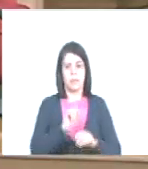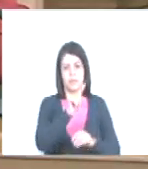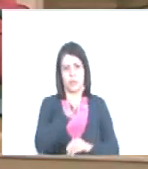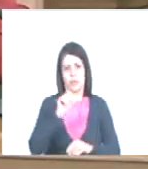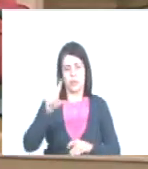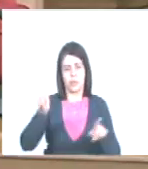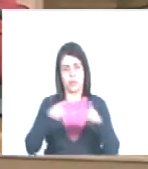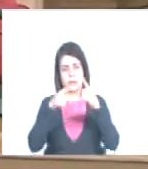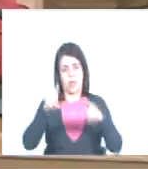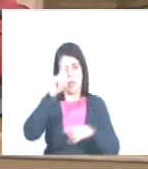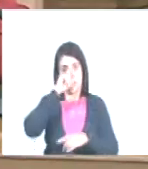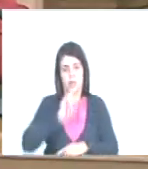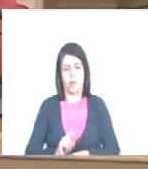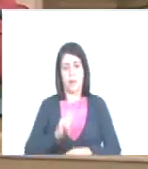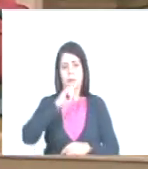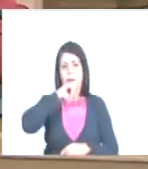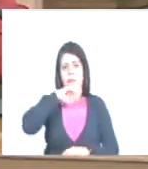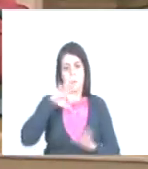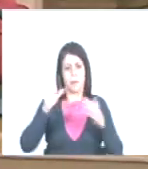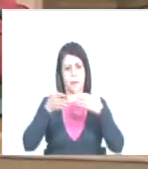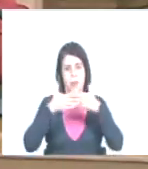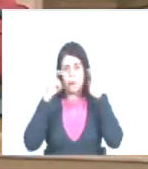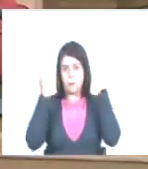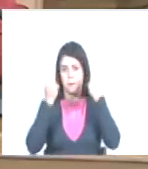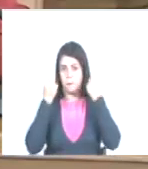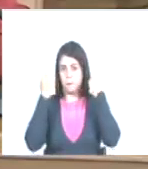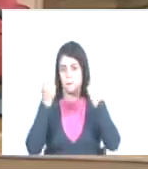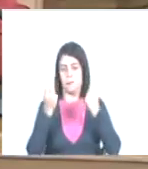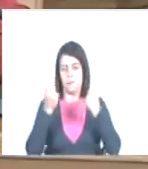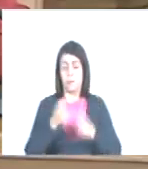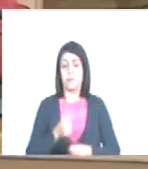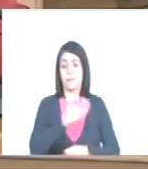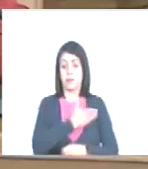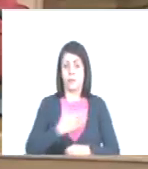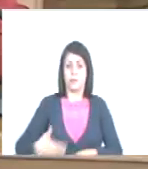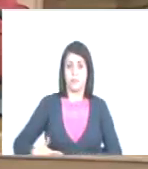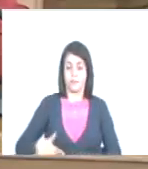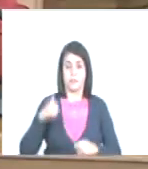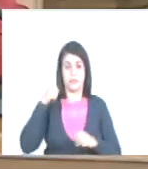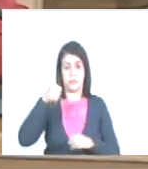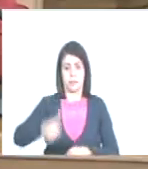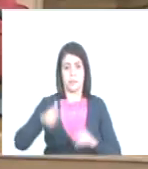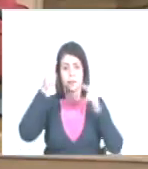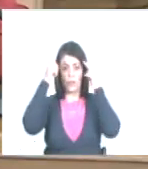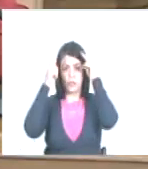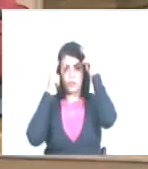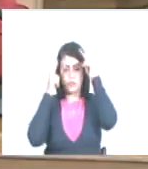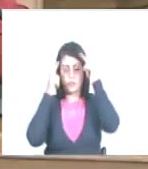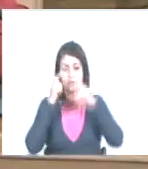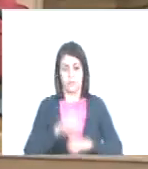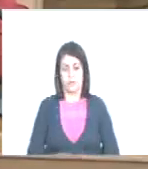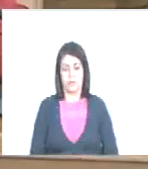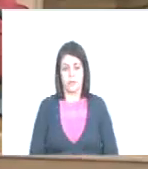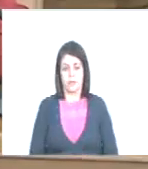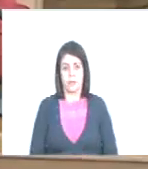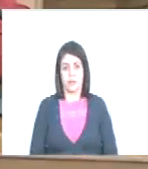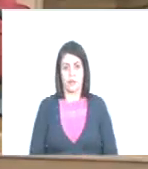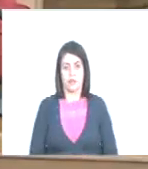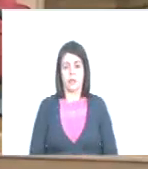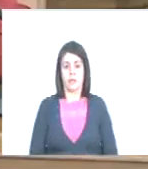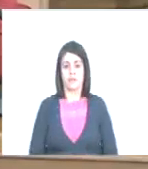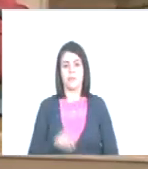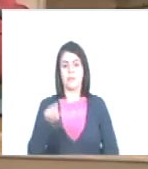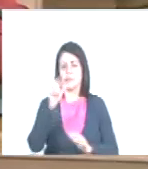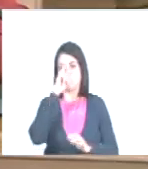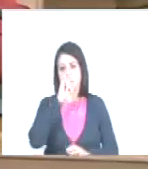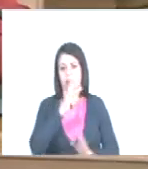11 aniversario del histórico cierre de campaña del comandante eterno Hugo Rafael Chávez Fría en